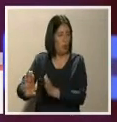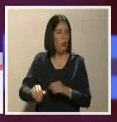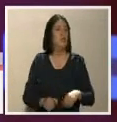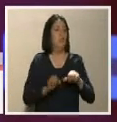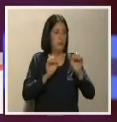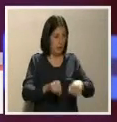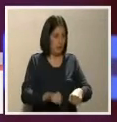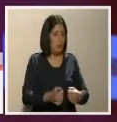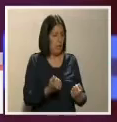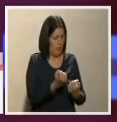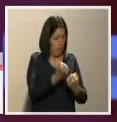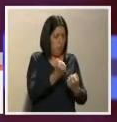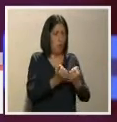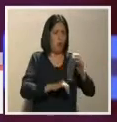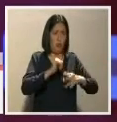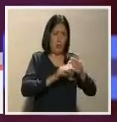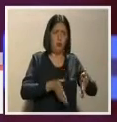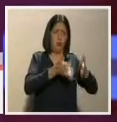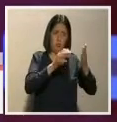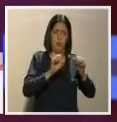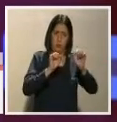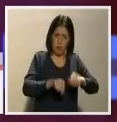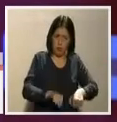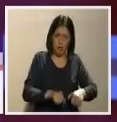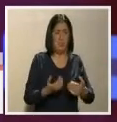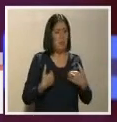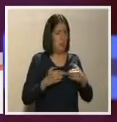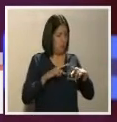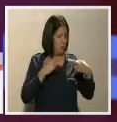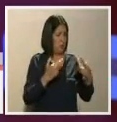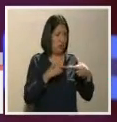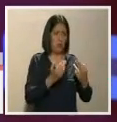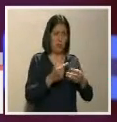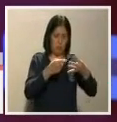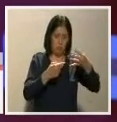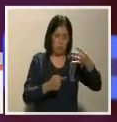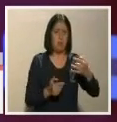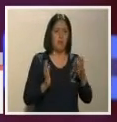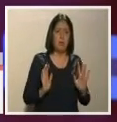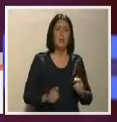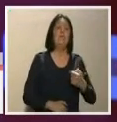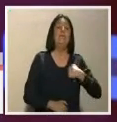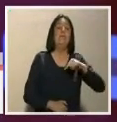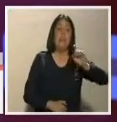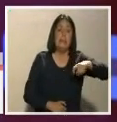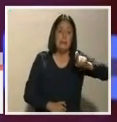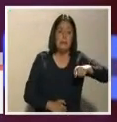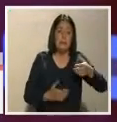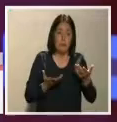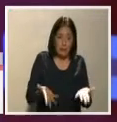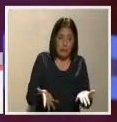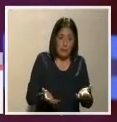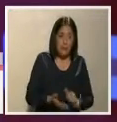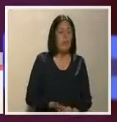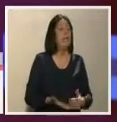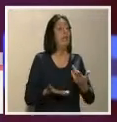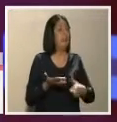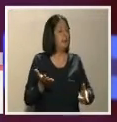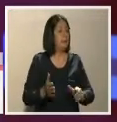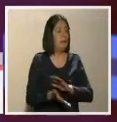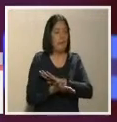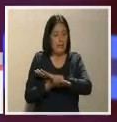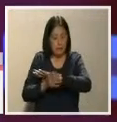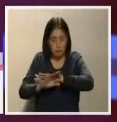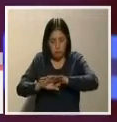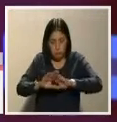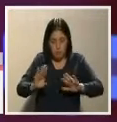la construcción civil, con la cual hemos tenido varias reuniones. Lo que necesitamos aquí es limpieza